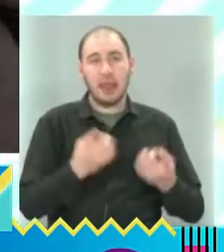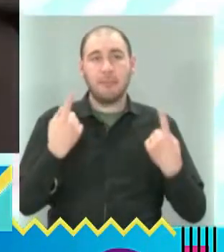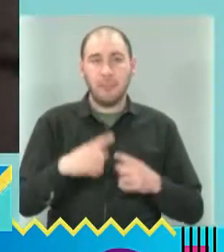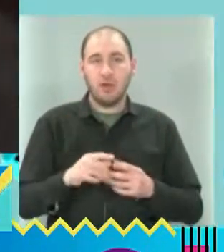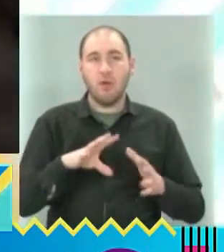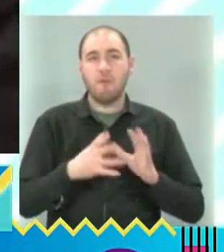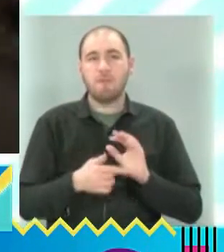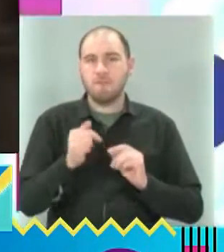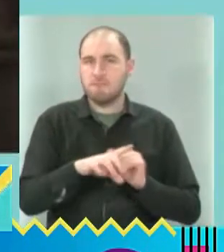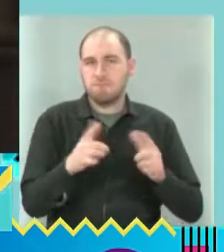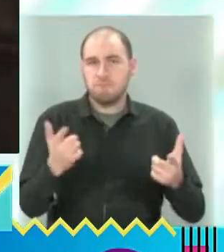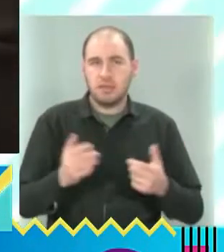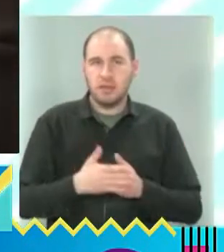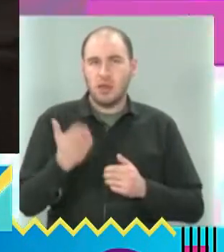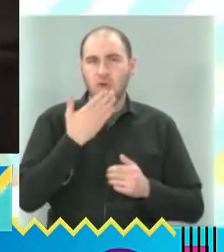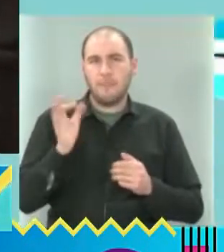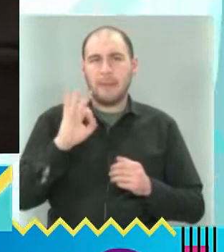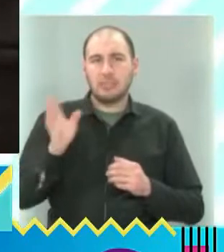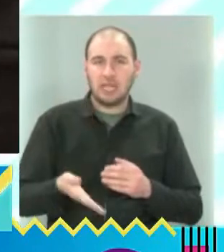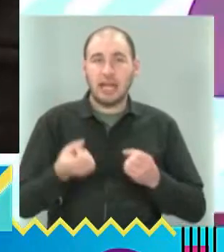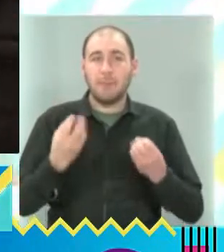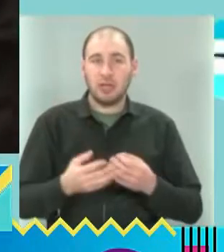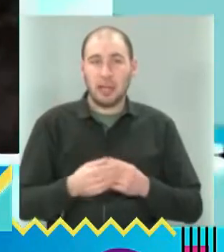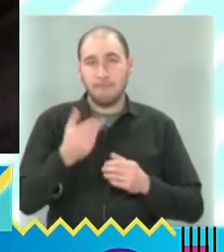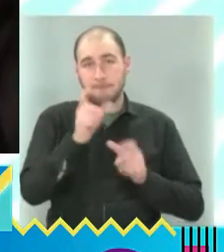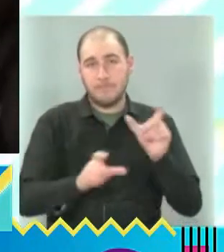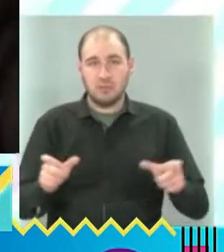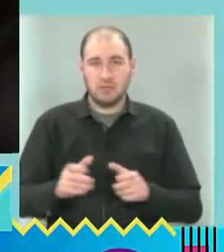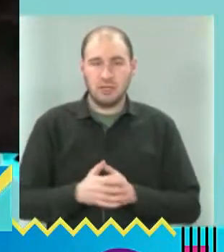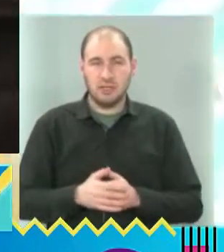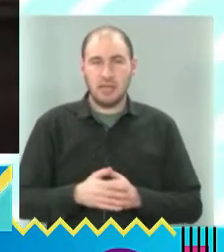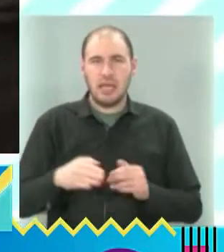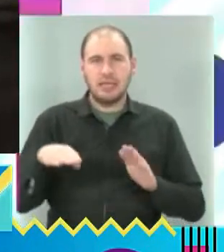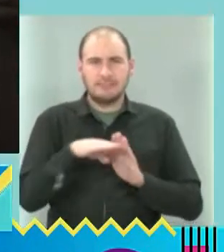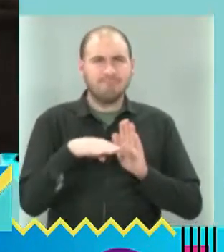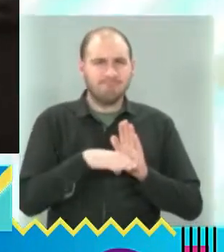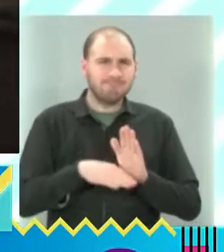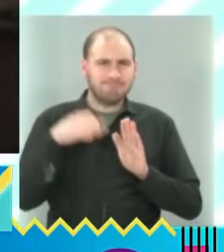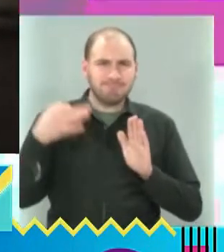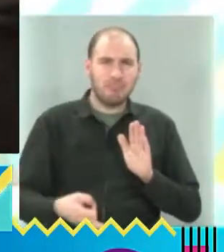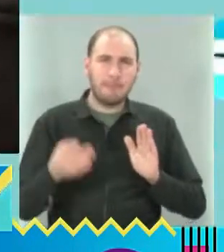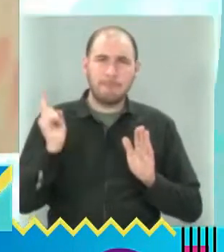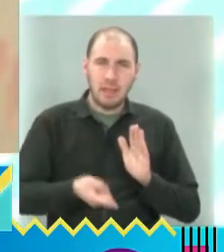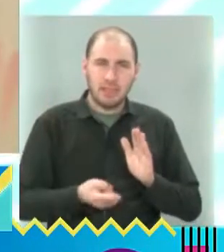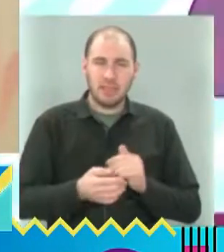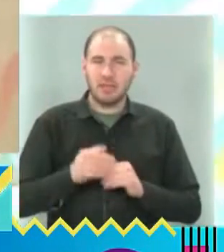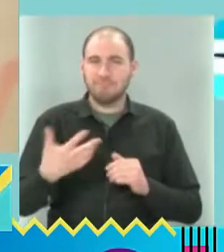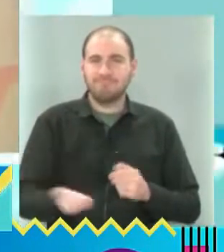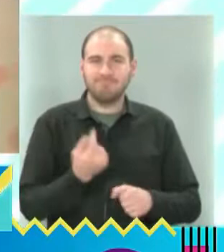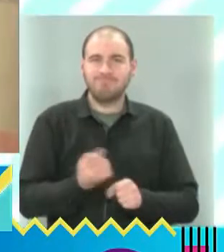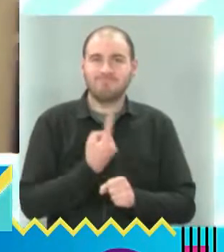esa manera tampoco cumplir con el porcentaje, porque como son personas con una especificidad establecida, no se